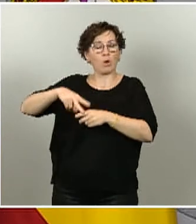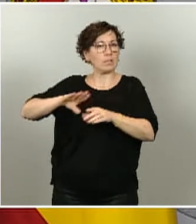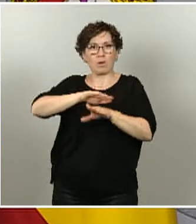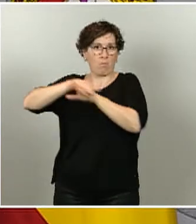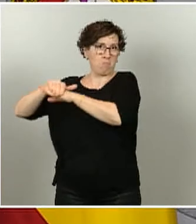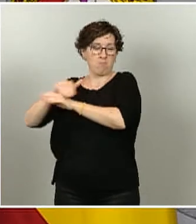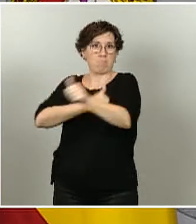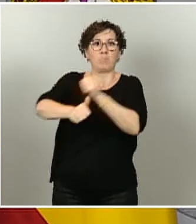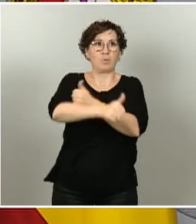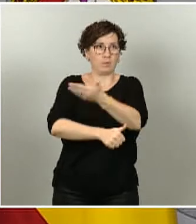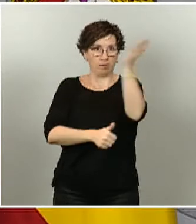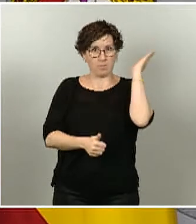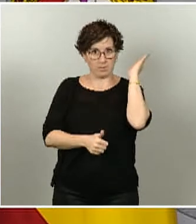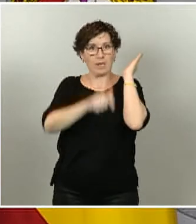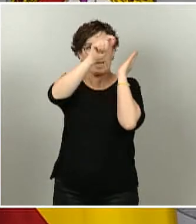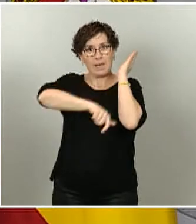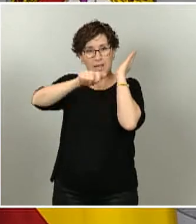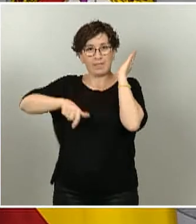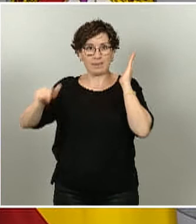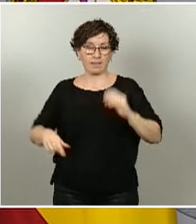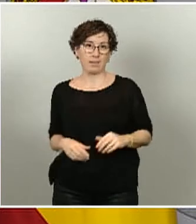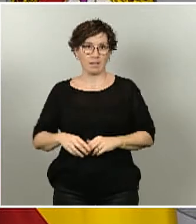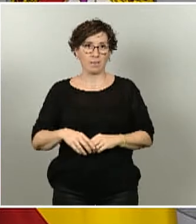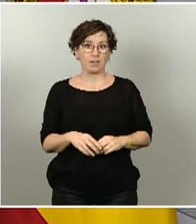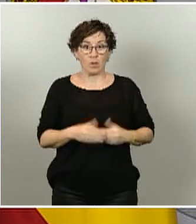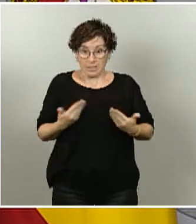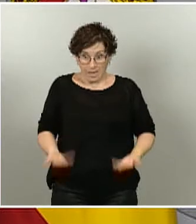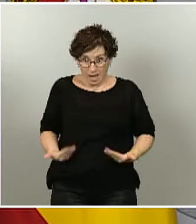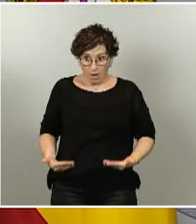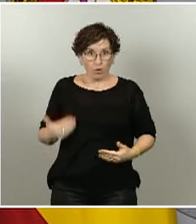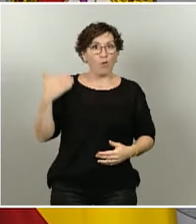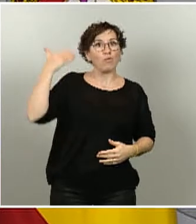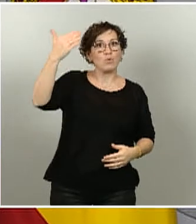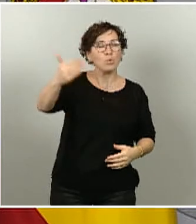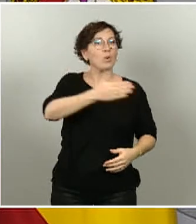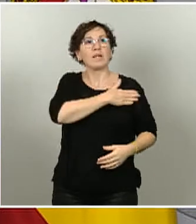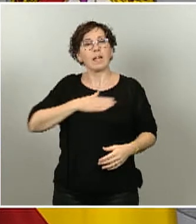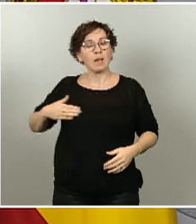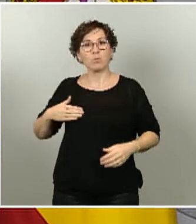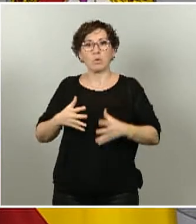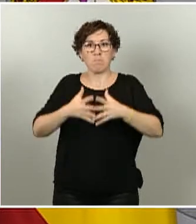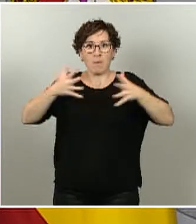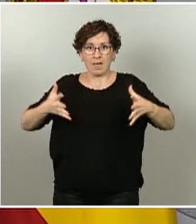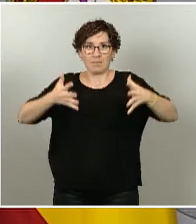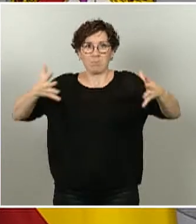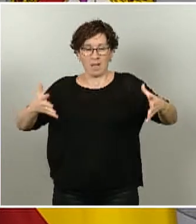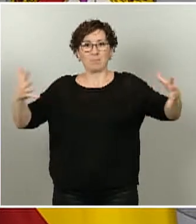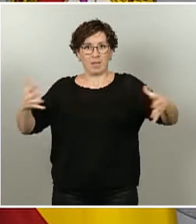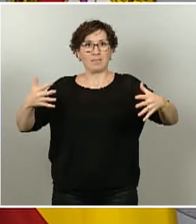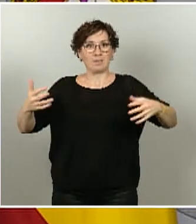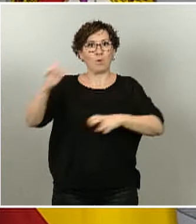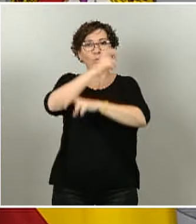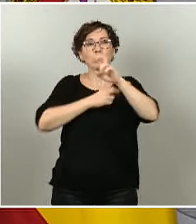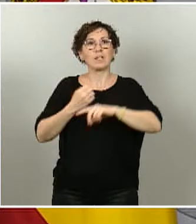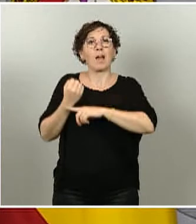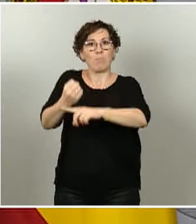vocación ahora y en el futuro va a seguir siendo ampliar esa mayoría parlamentaria para que nuestros